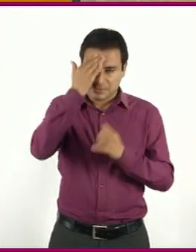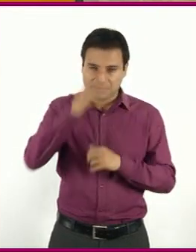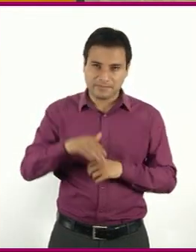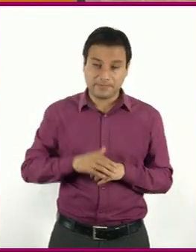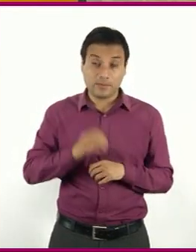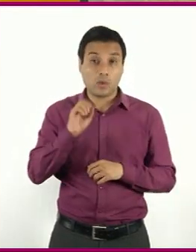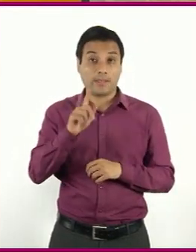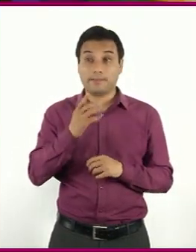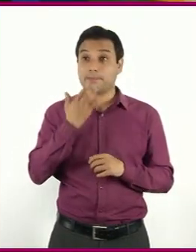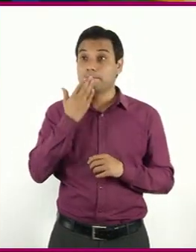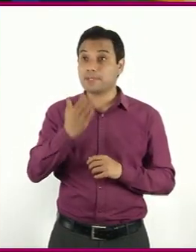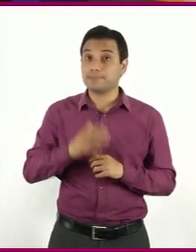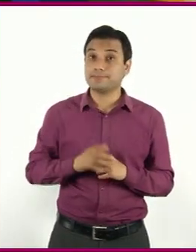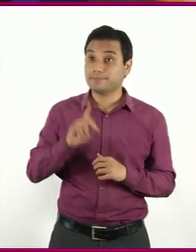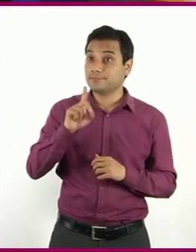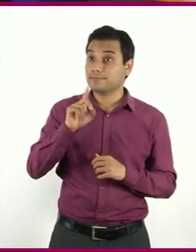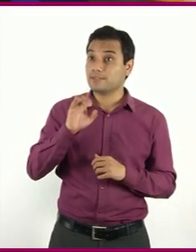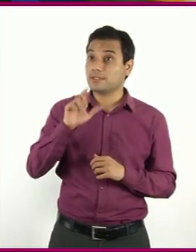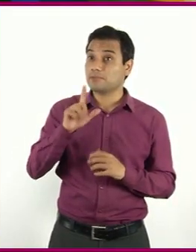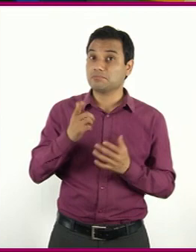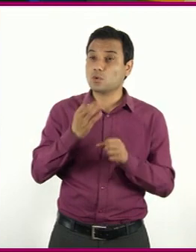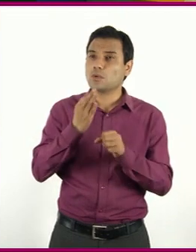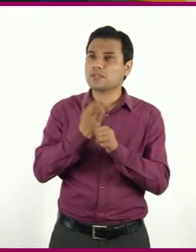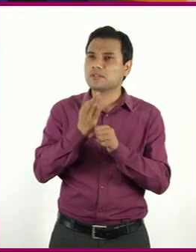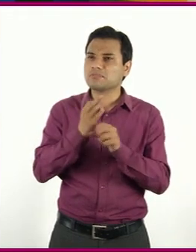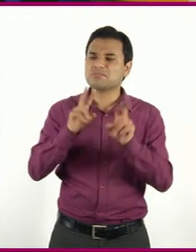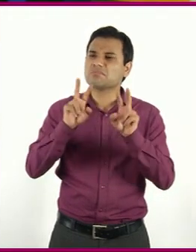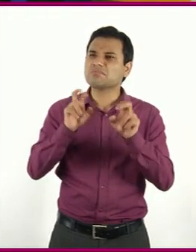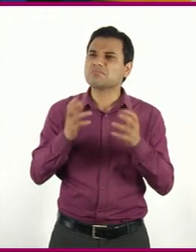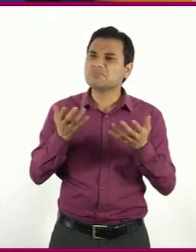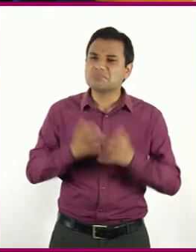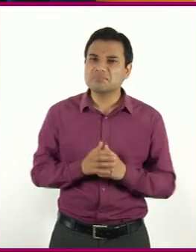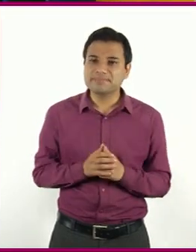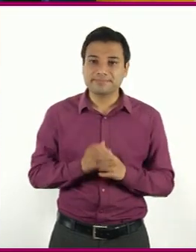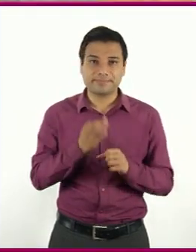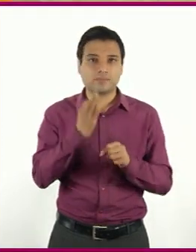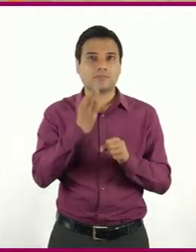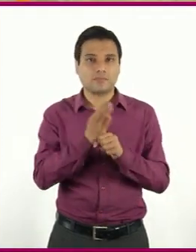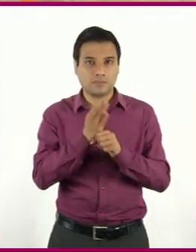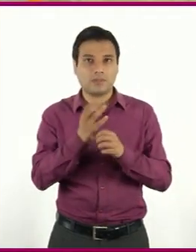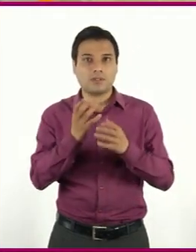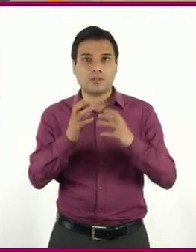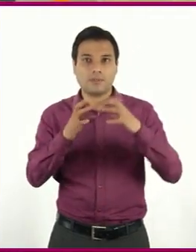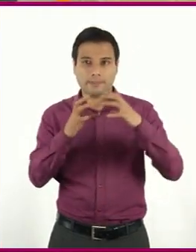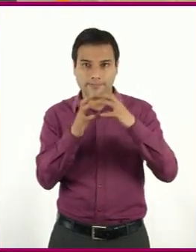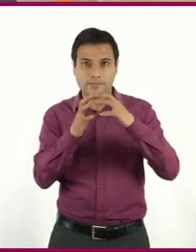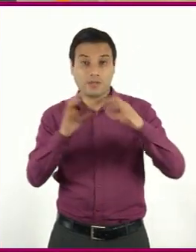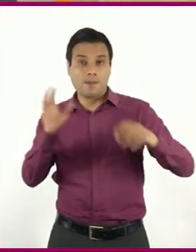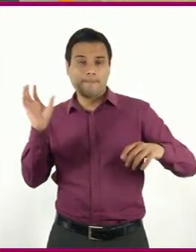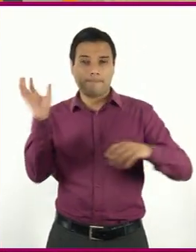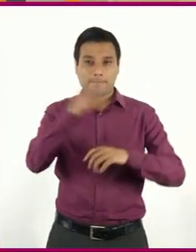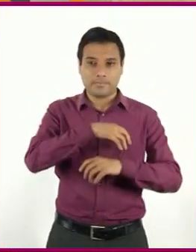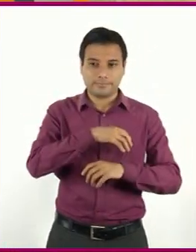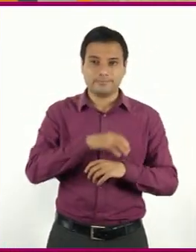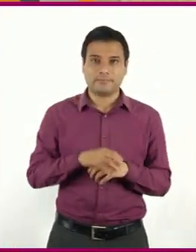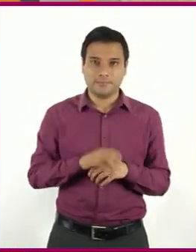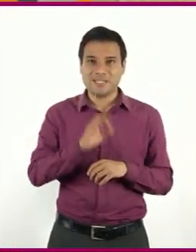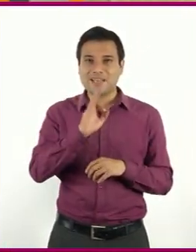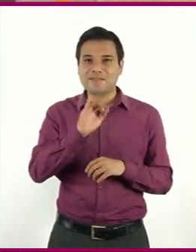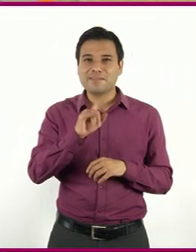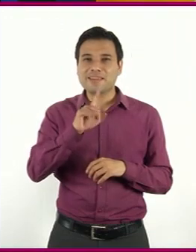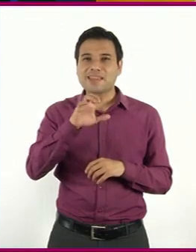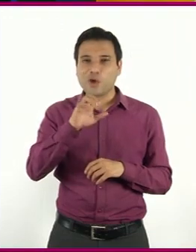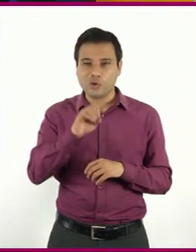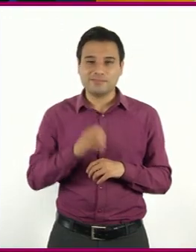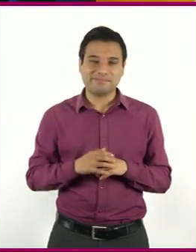perfecto. Daniel, ¿qué trabajamos el día de hoy? Pues trabajamos el lanzar la pelota y el fildeo, que es lo que más me quedó como memorizado, maestro.